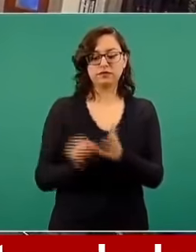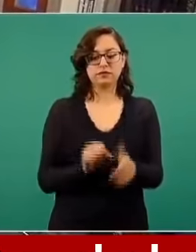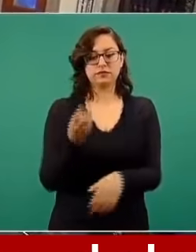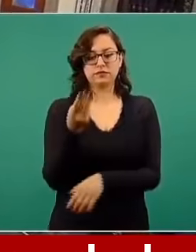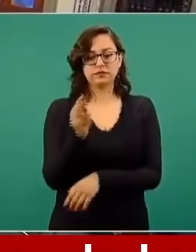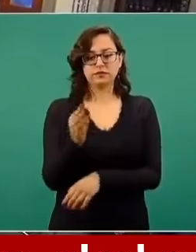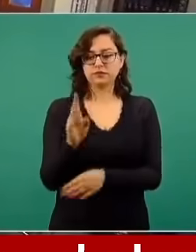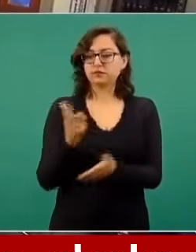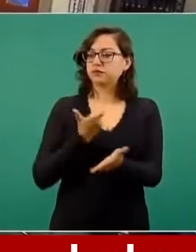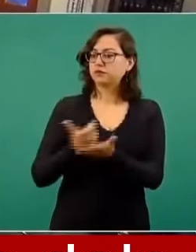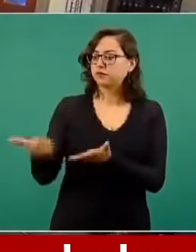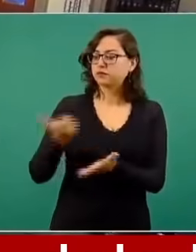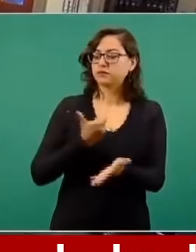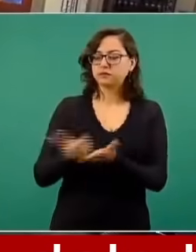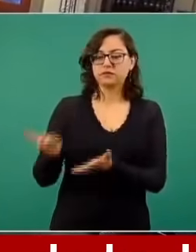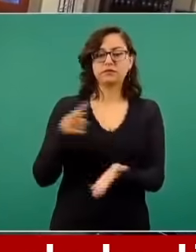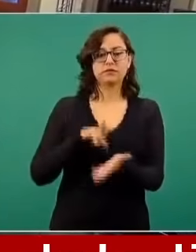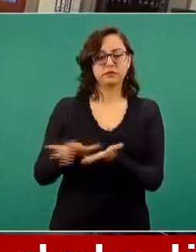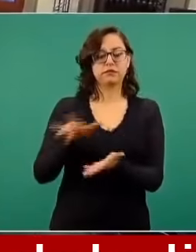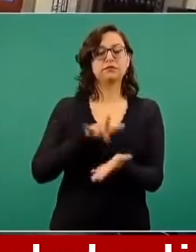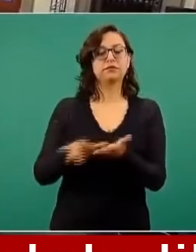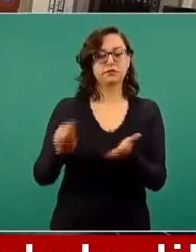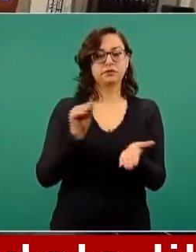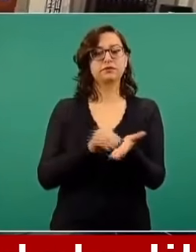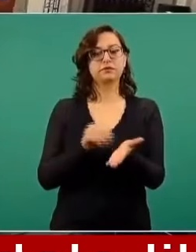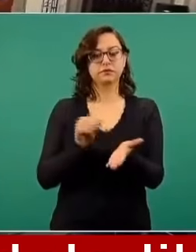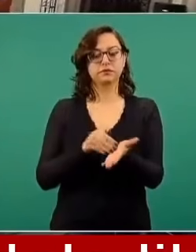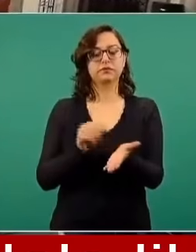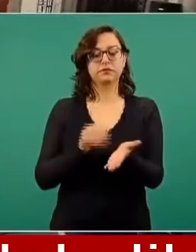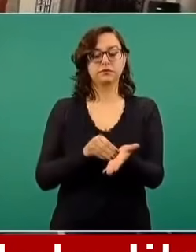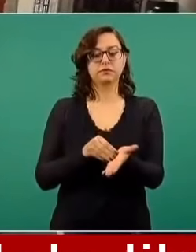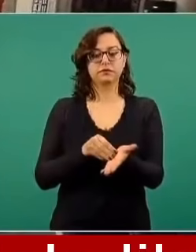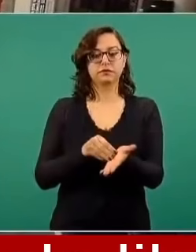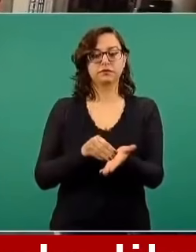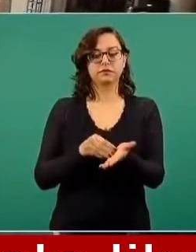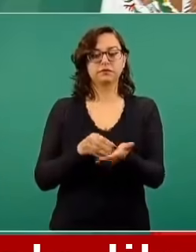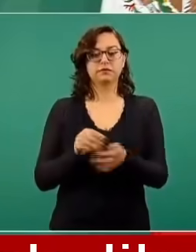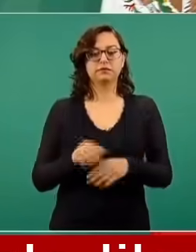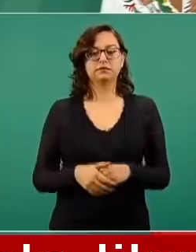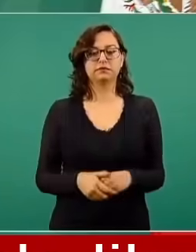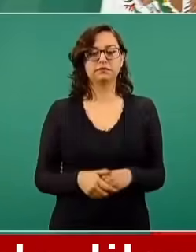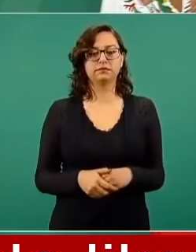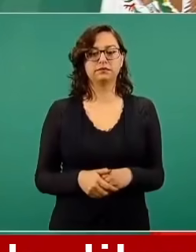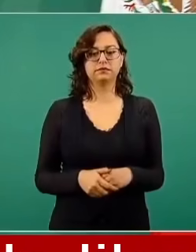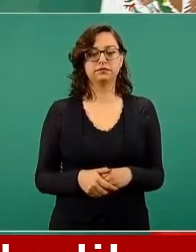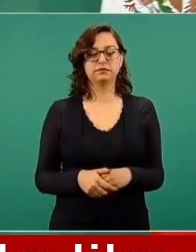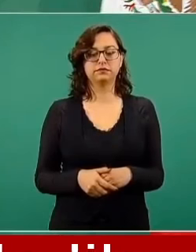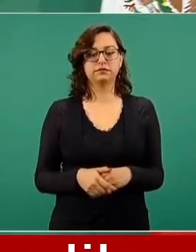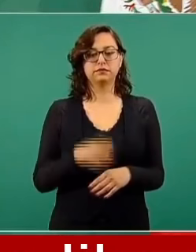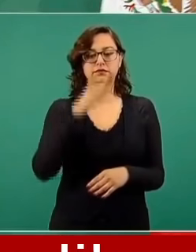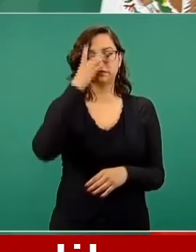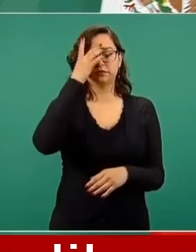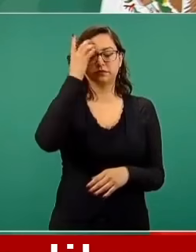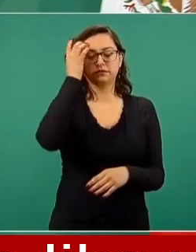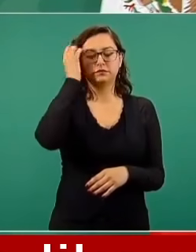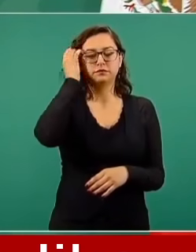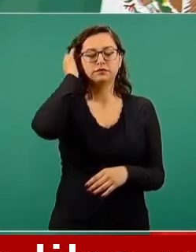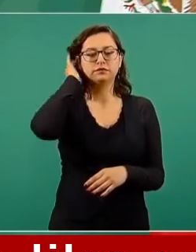recibiendo dinero a través de la embajada de una